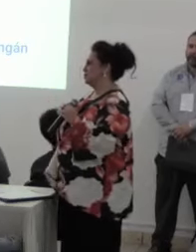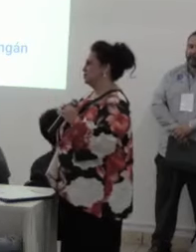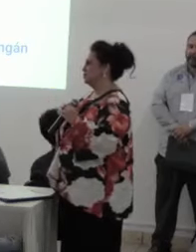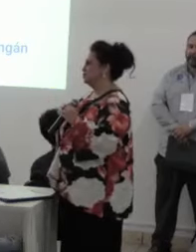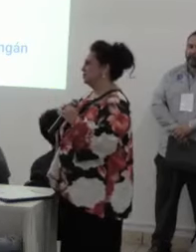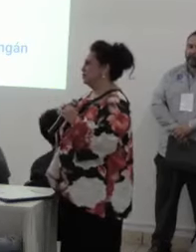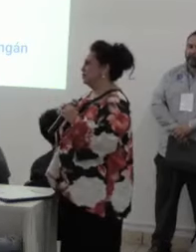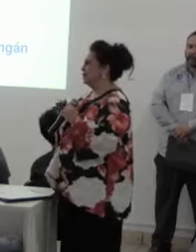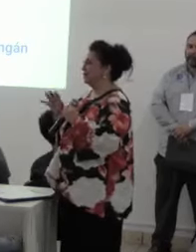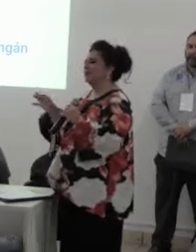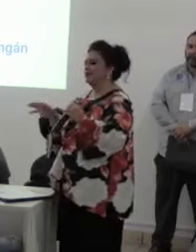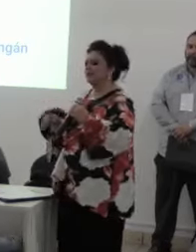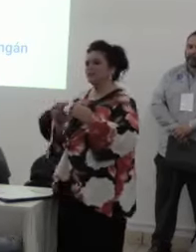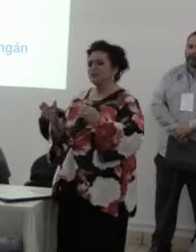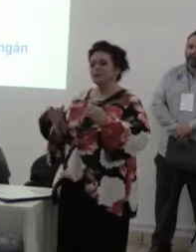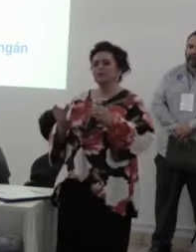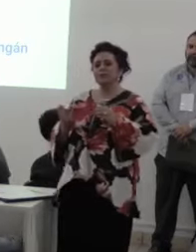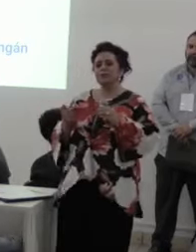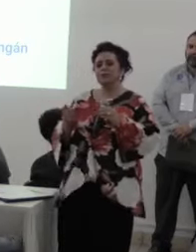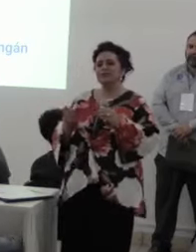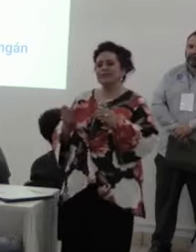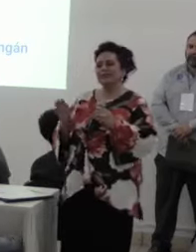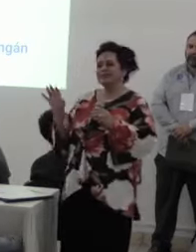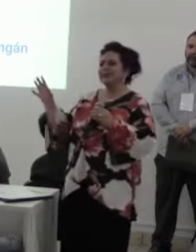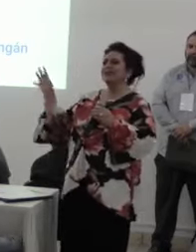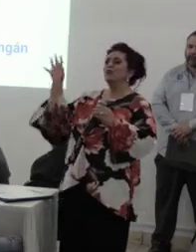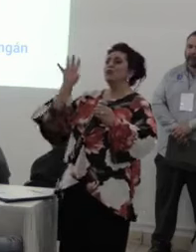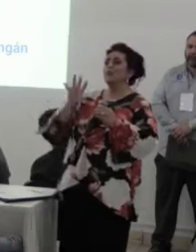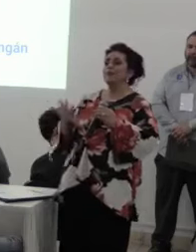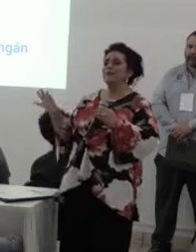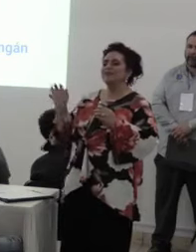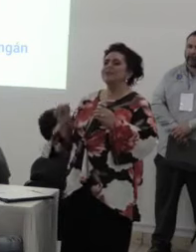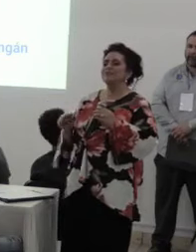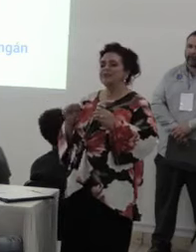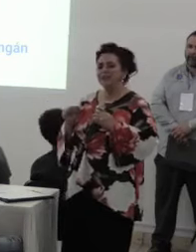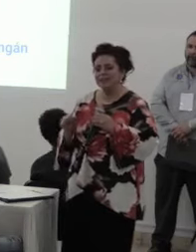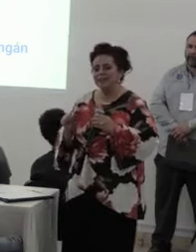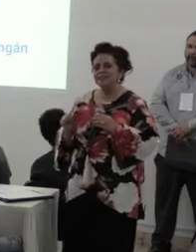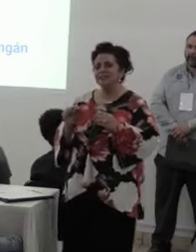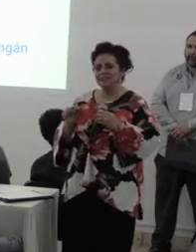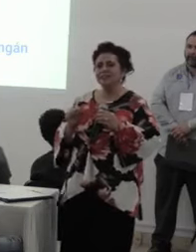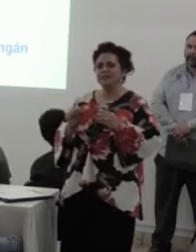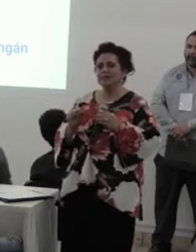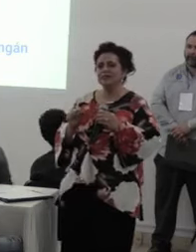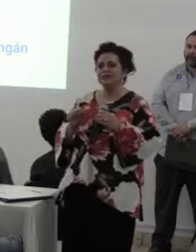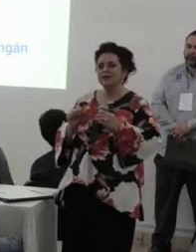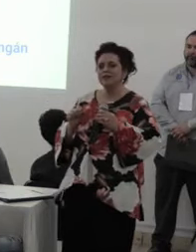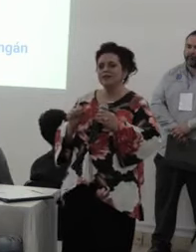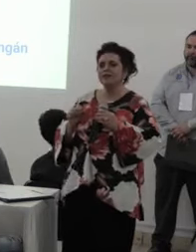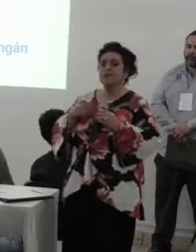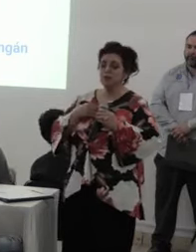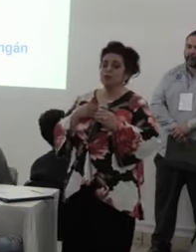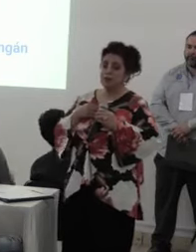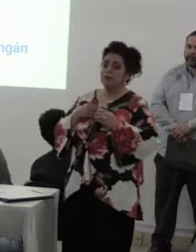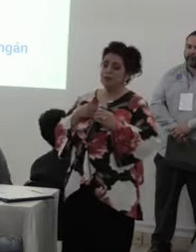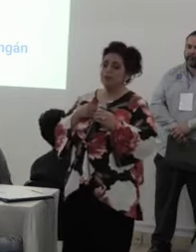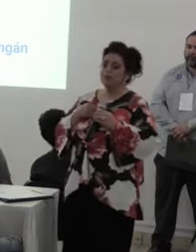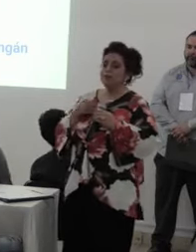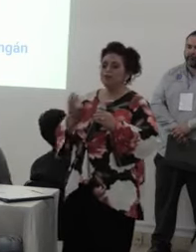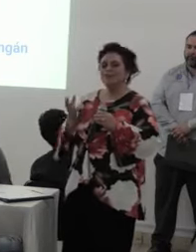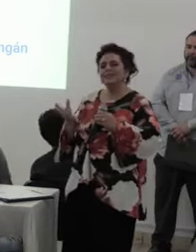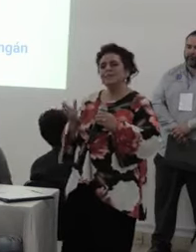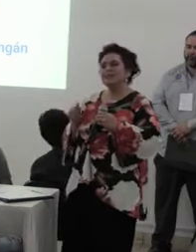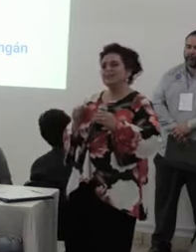sus propuestas, para que entonces nuestros representantes tengan un mapa de las verdaderas necesidades de los